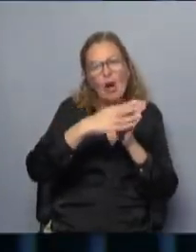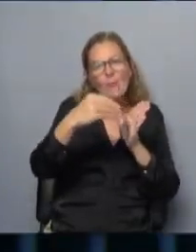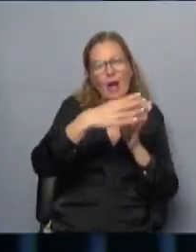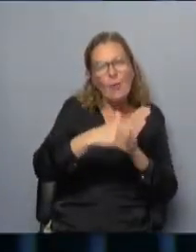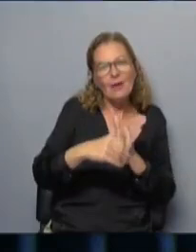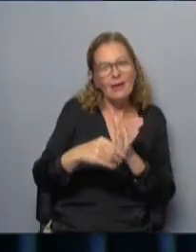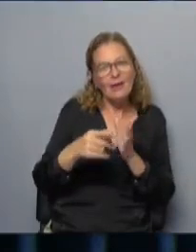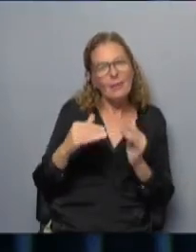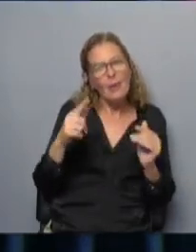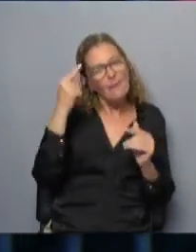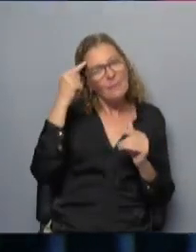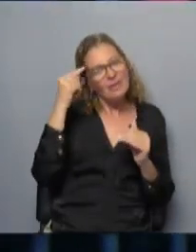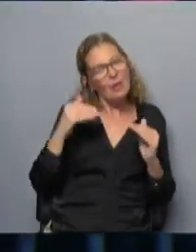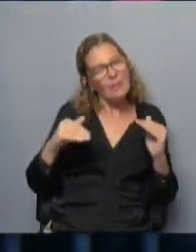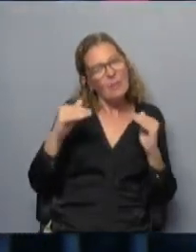mismo